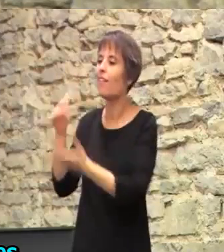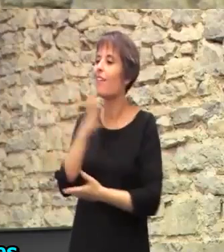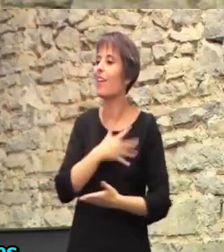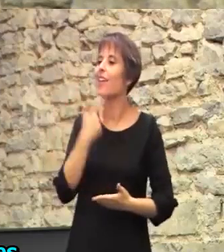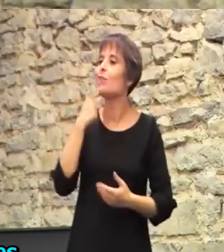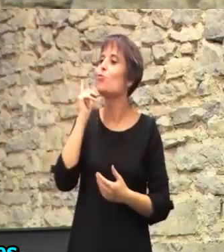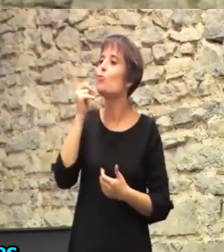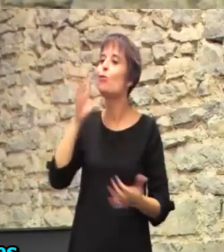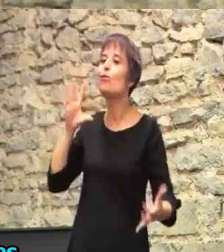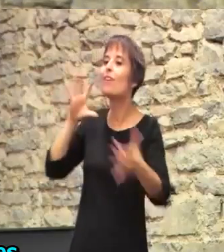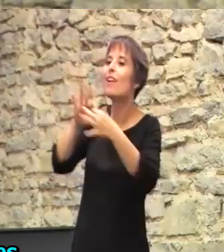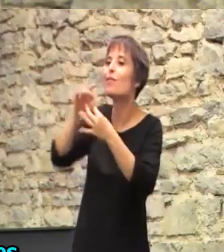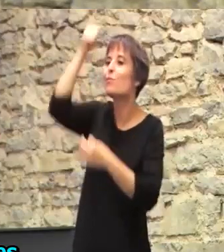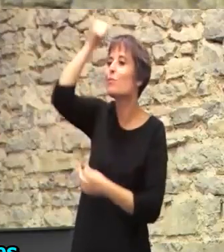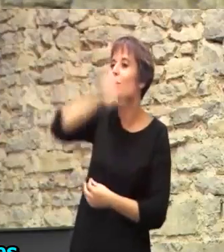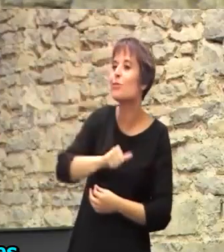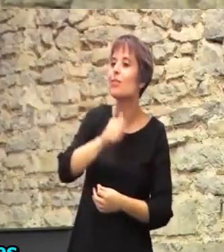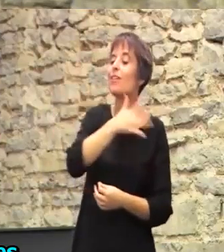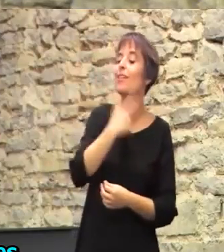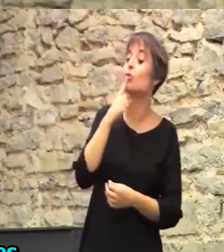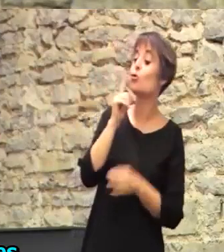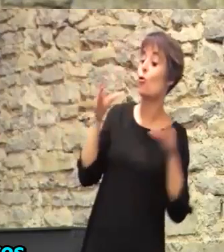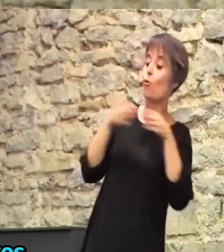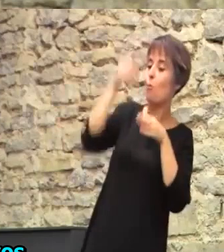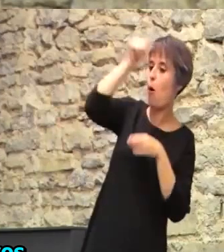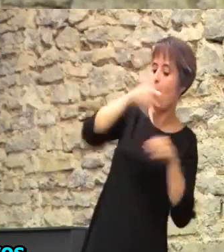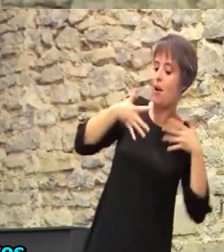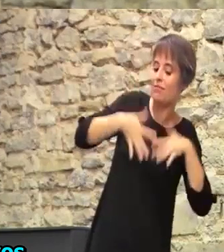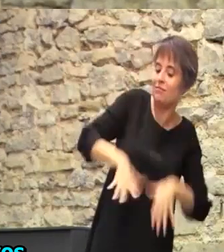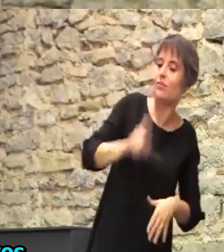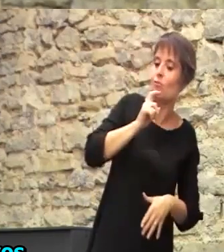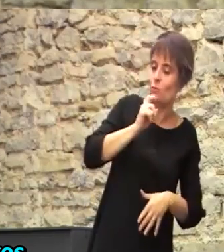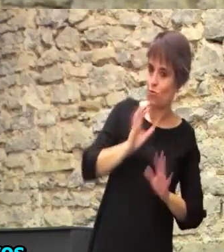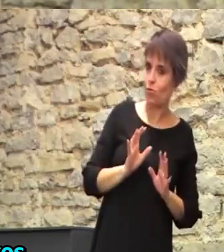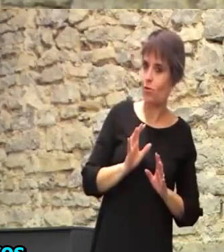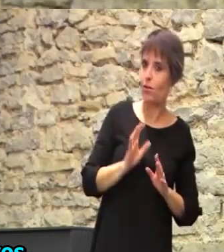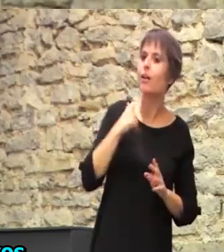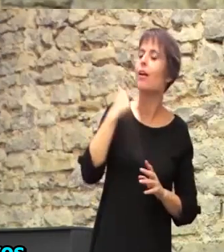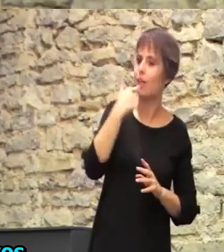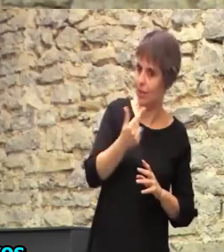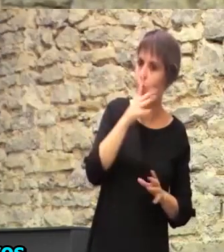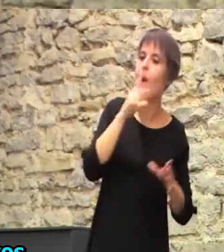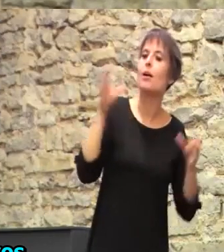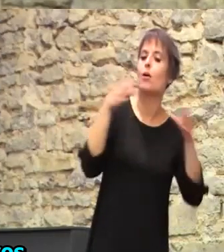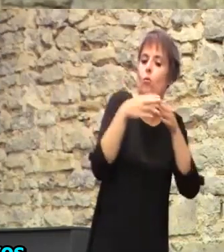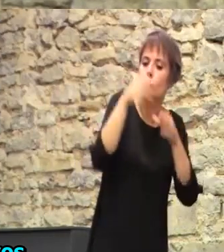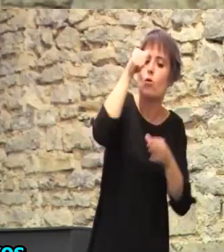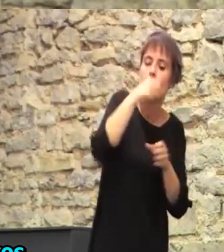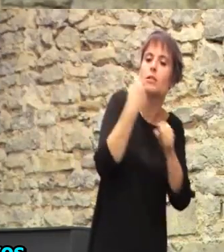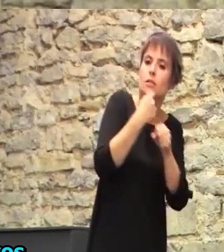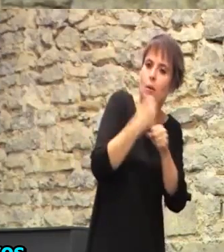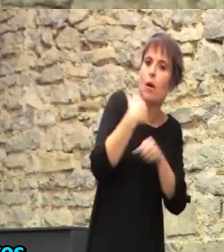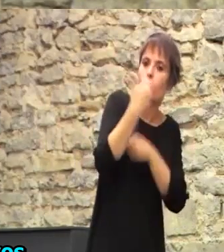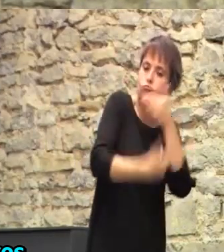tienen que ver solamente con la masculinidad que vive en los hombres que ya digo que están trabajándose en